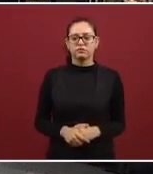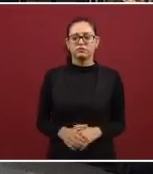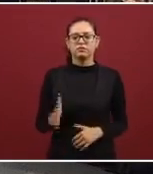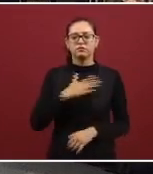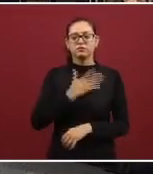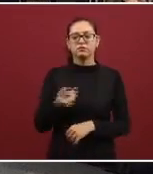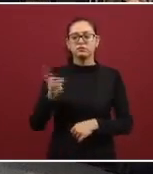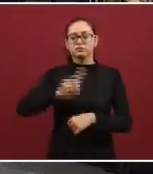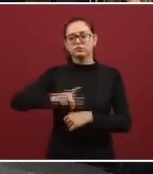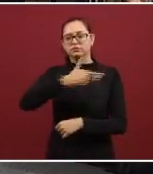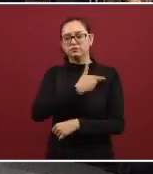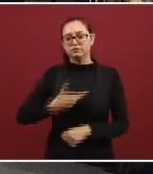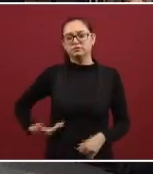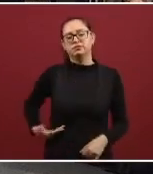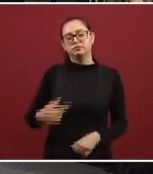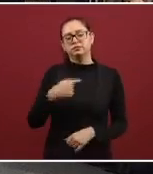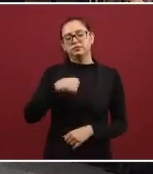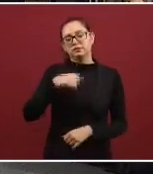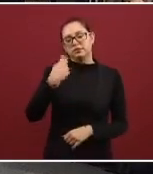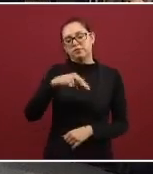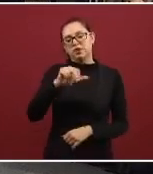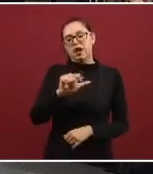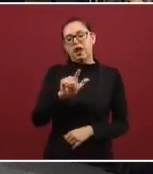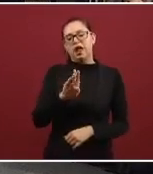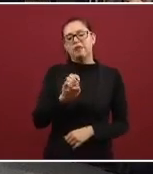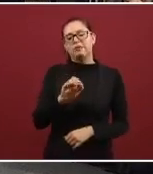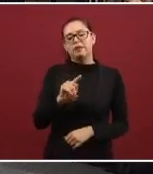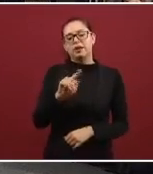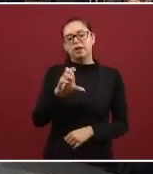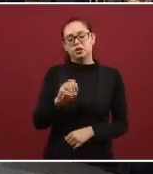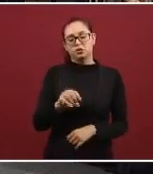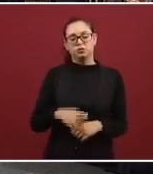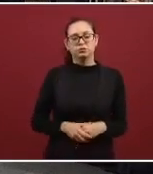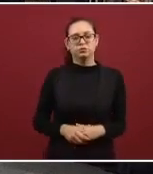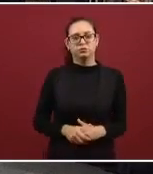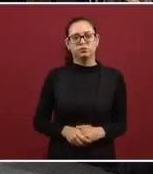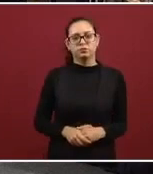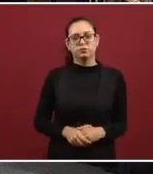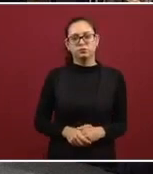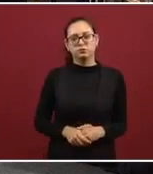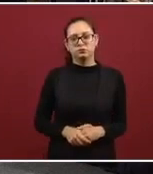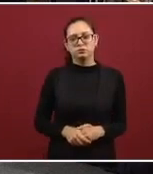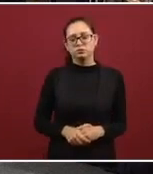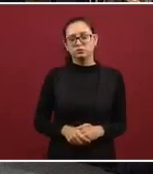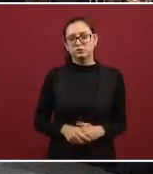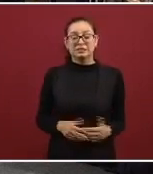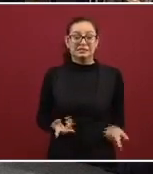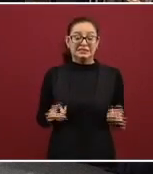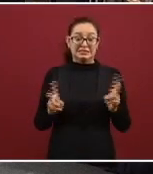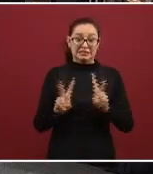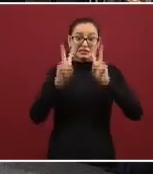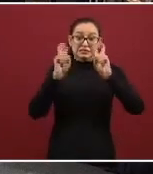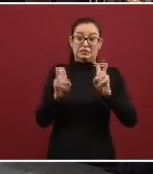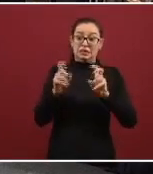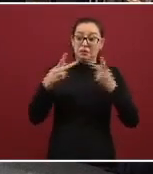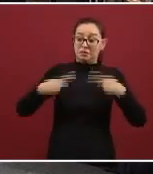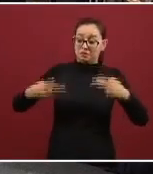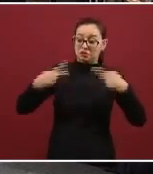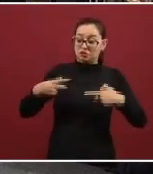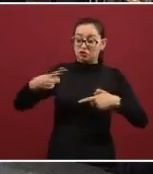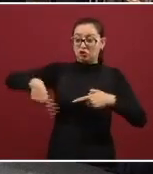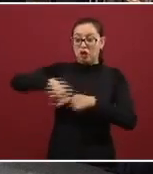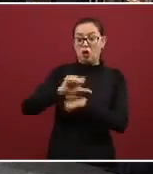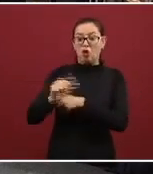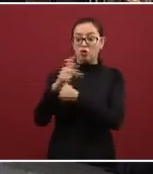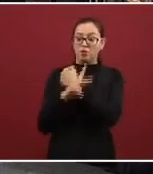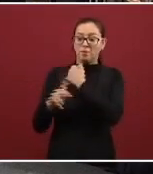Buenos días, presidente. Alberto Rodríguez, de CDP Noticias. Se ha hablado mucho sobre la xenofobia y los ataques a los grupos centroamericanos. El fin de semana ya se